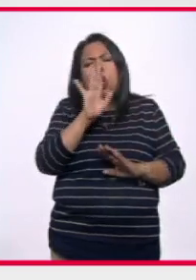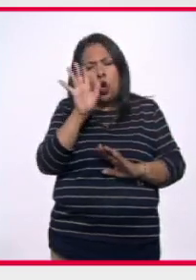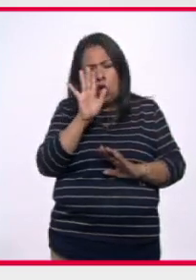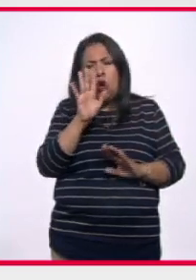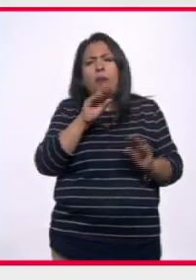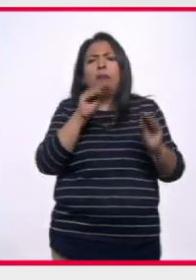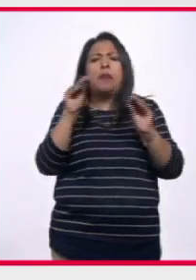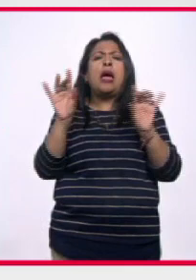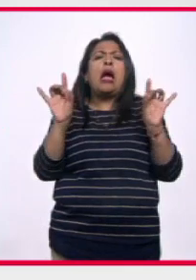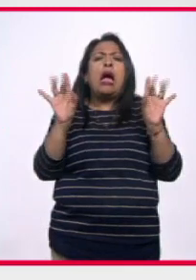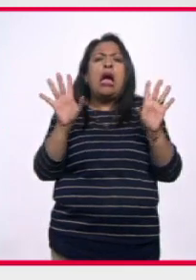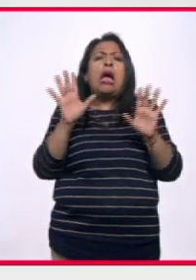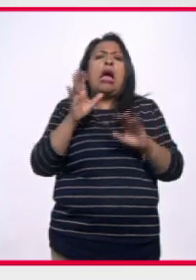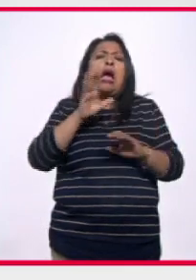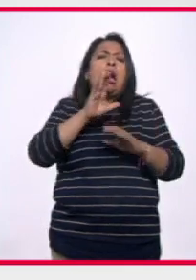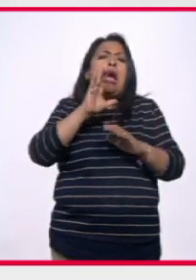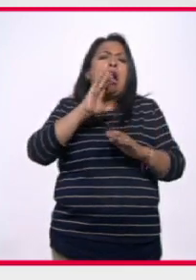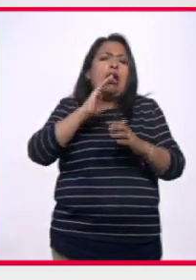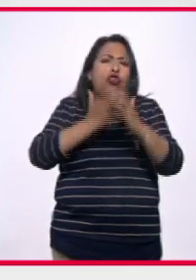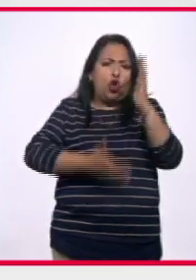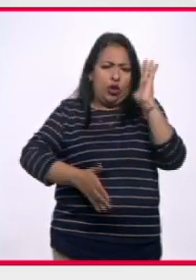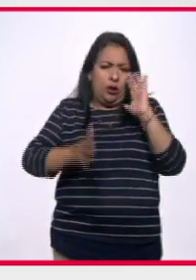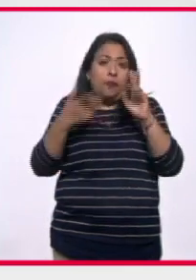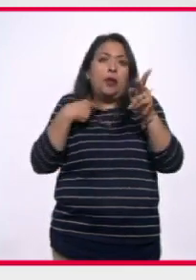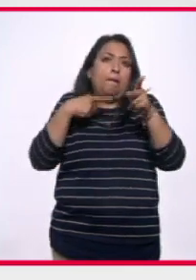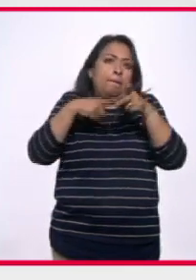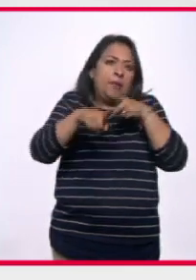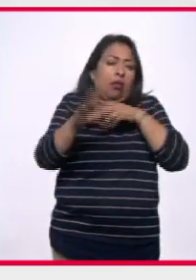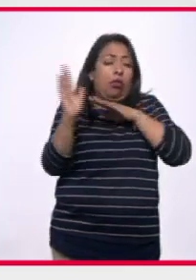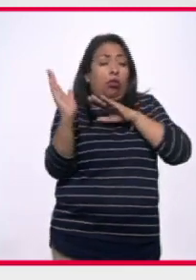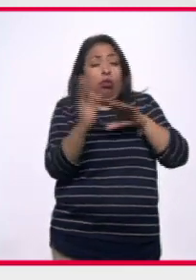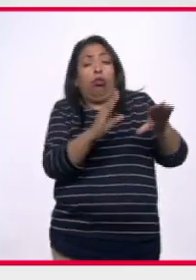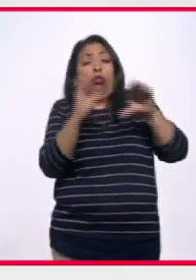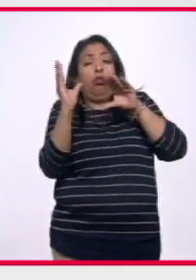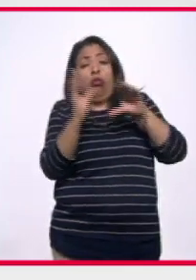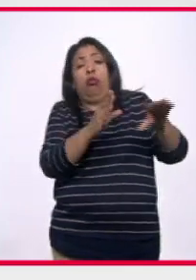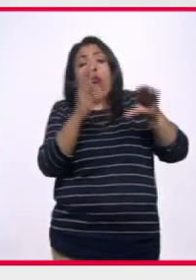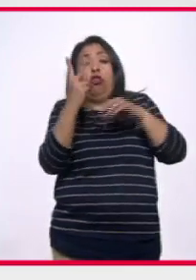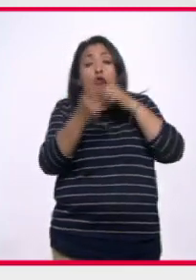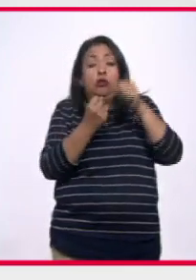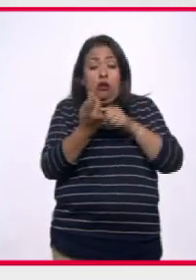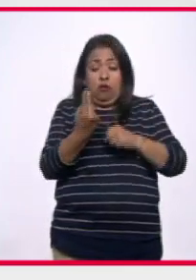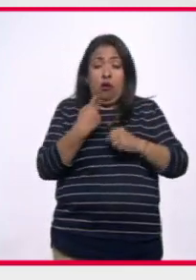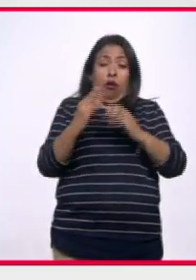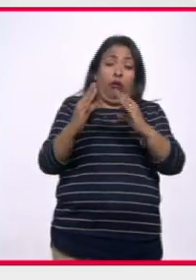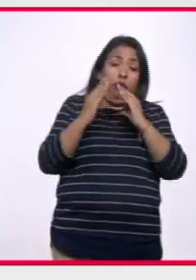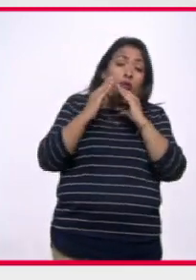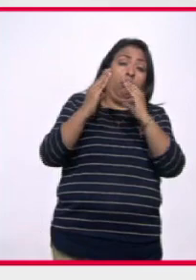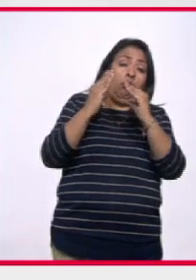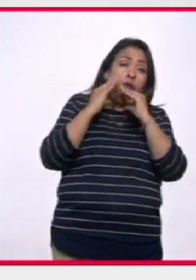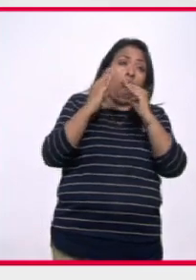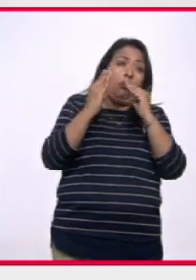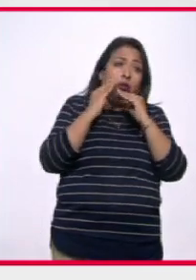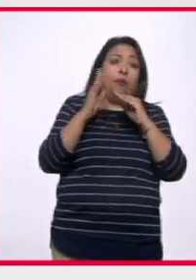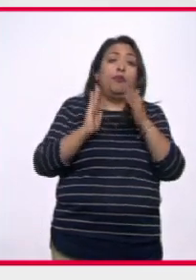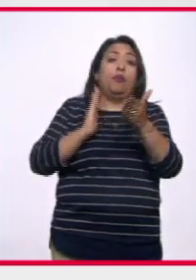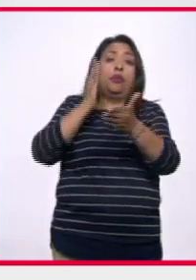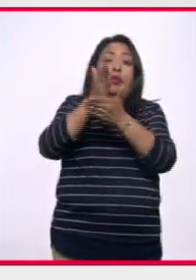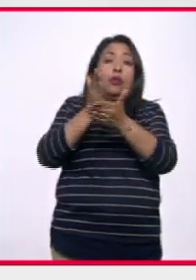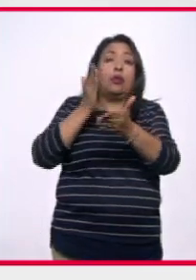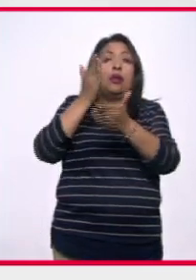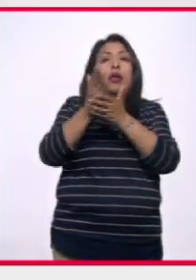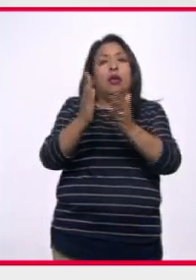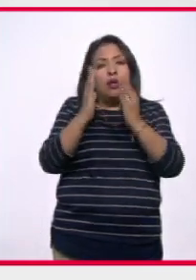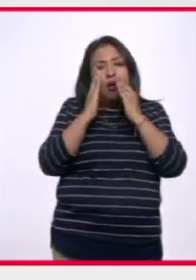paraíso católico y así empezó y durante dos años fuimos acá cada